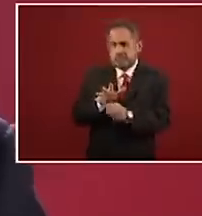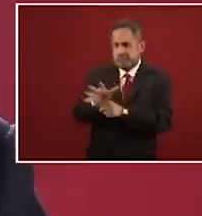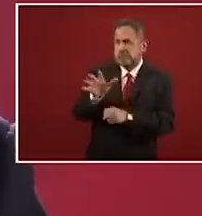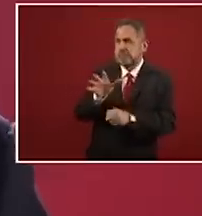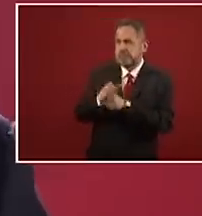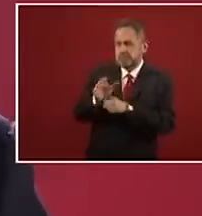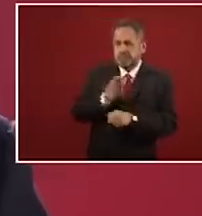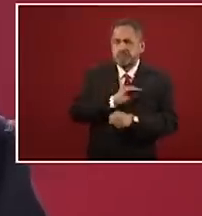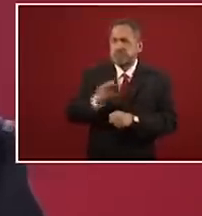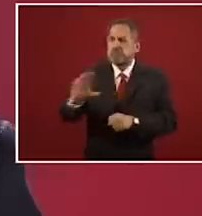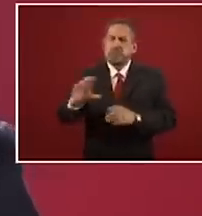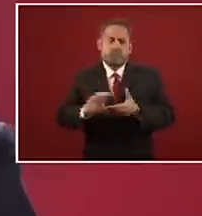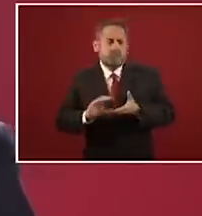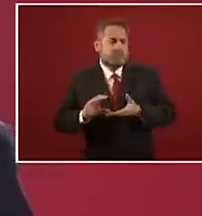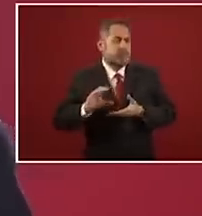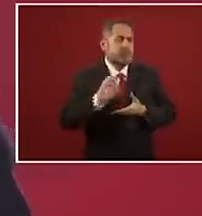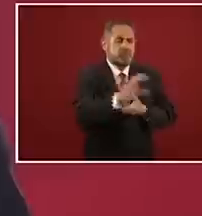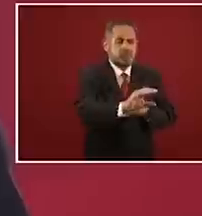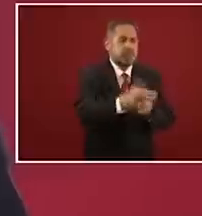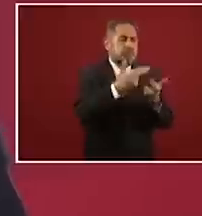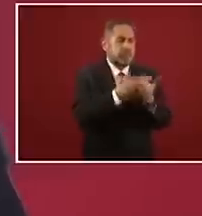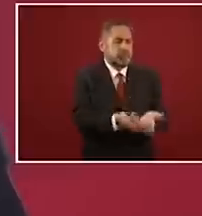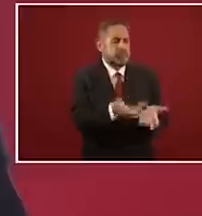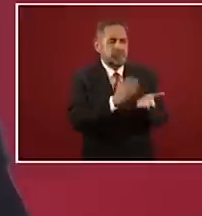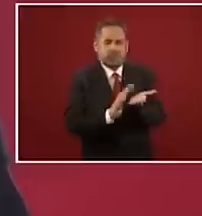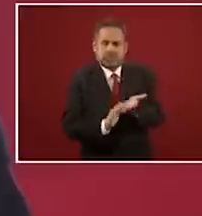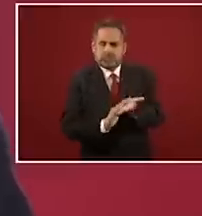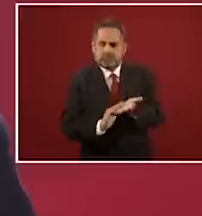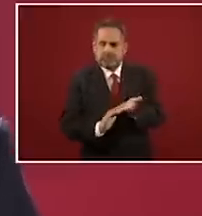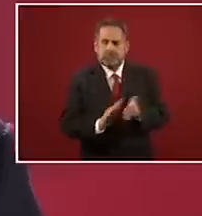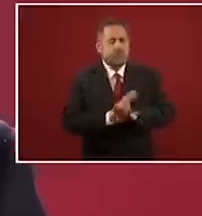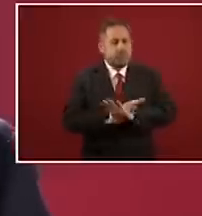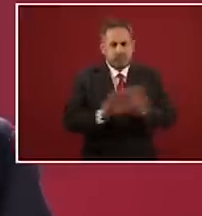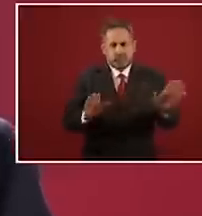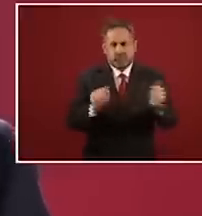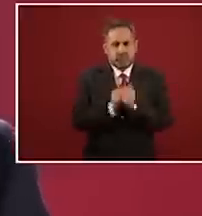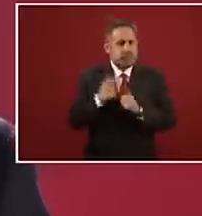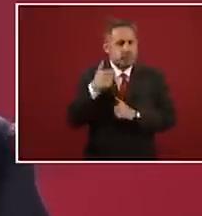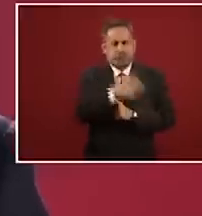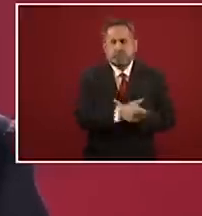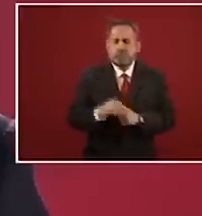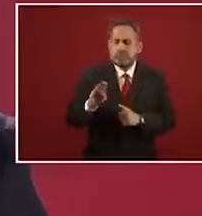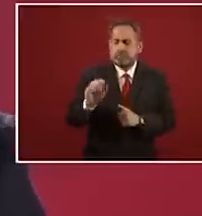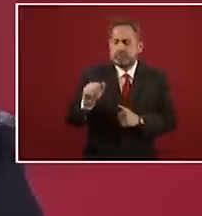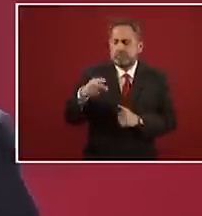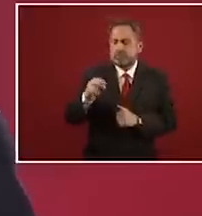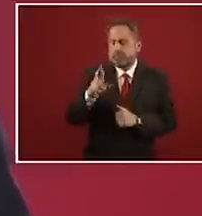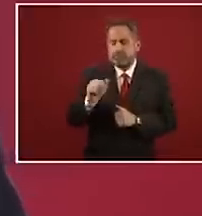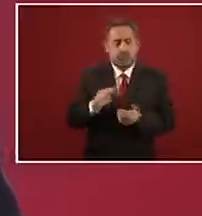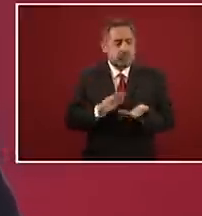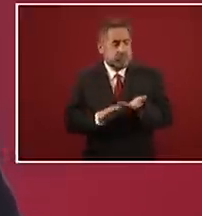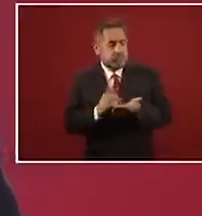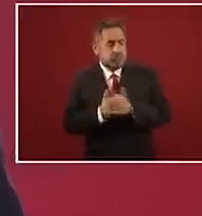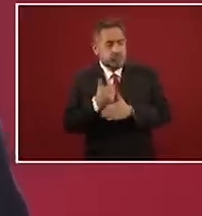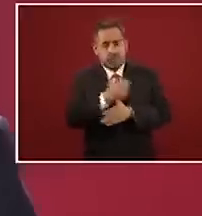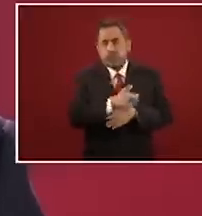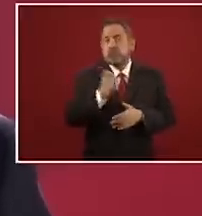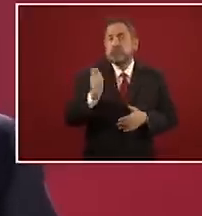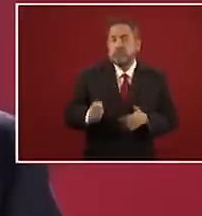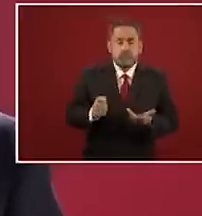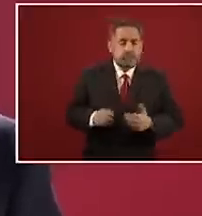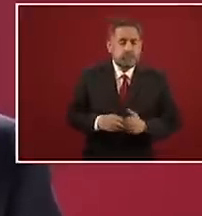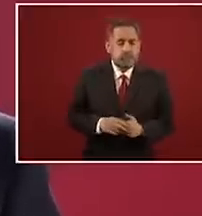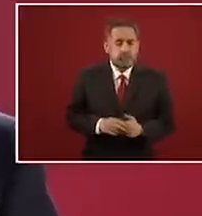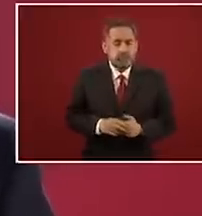para pagar el saldo que tiene el gobierno federal con Banobras. Y el resultado de esta operación